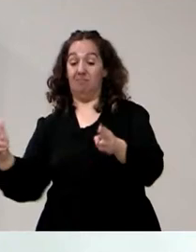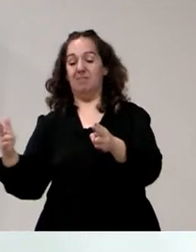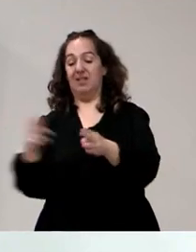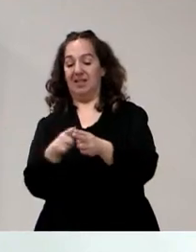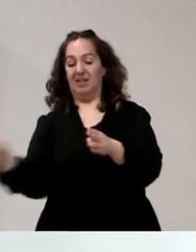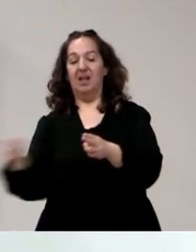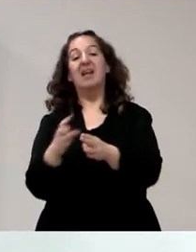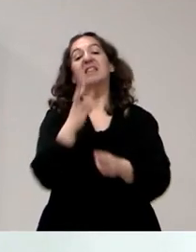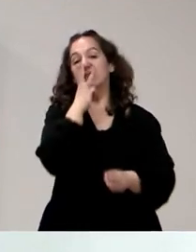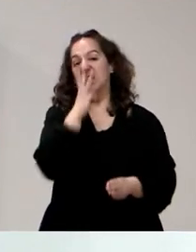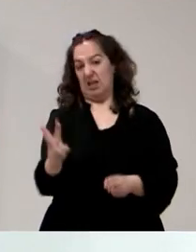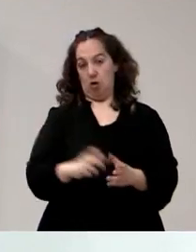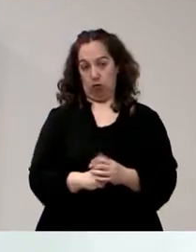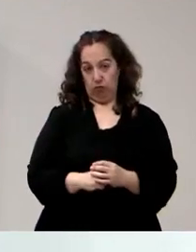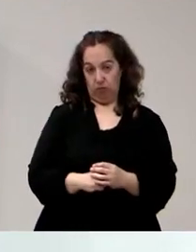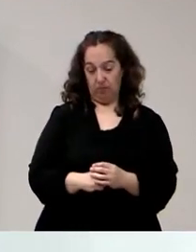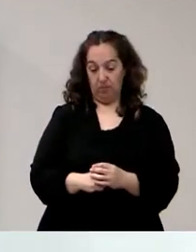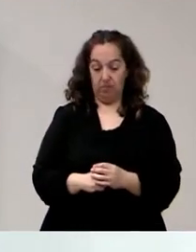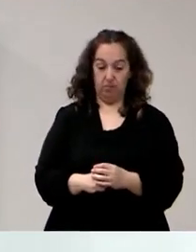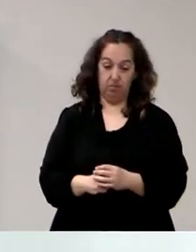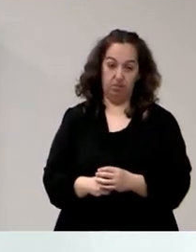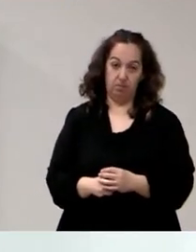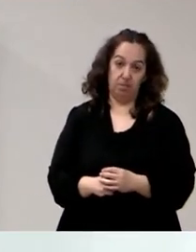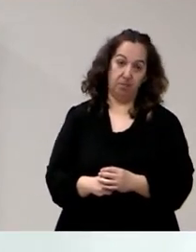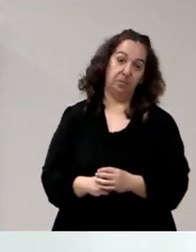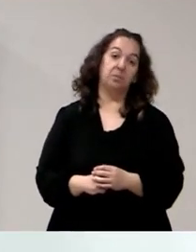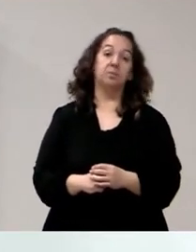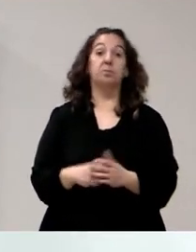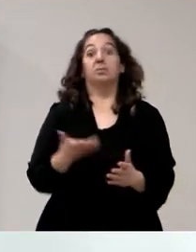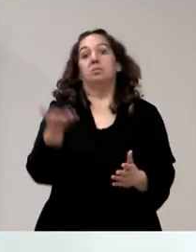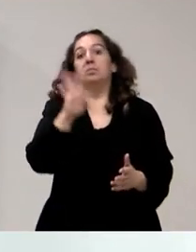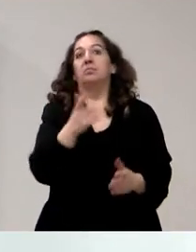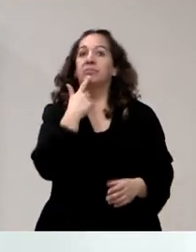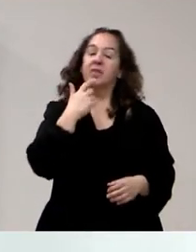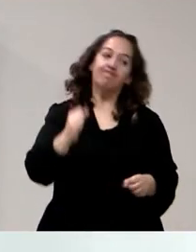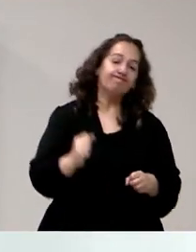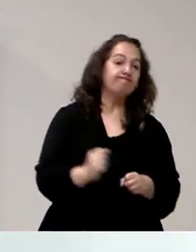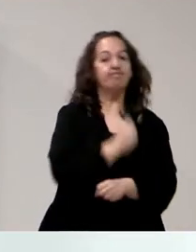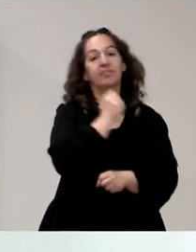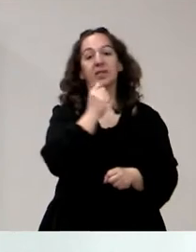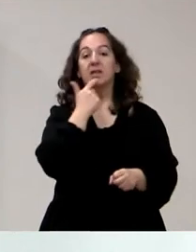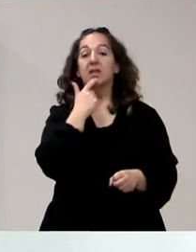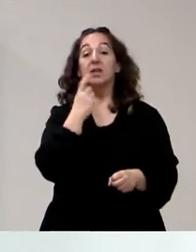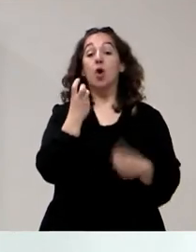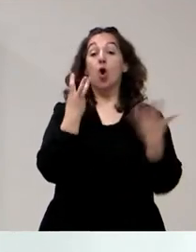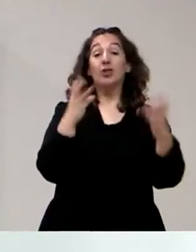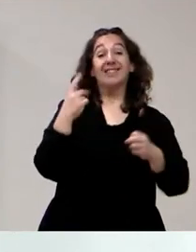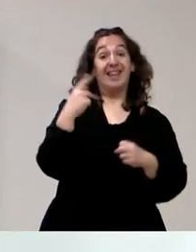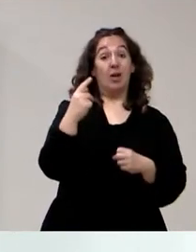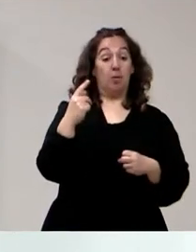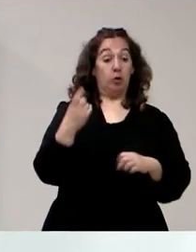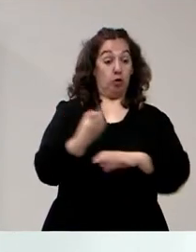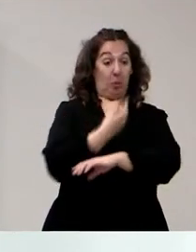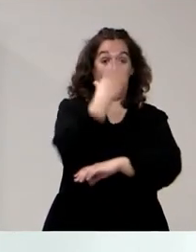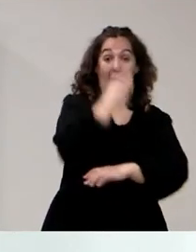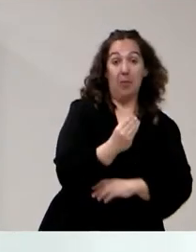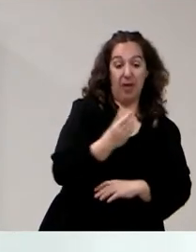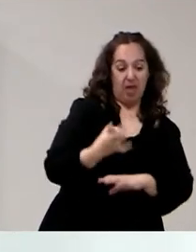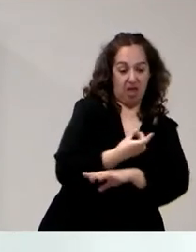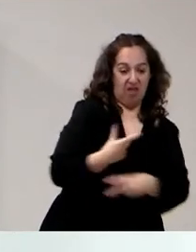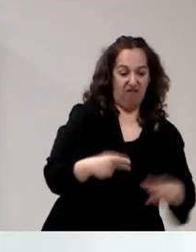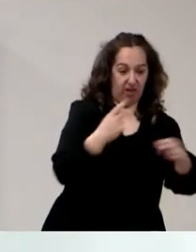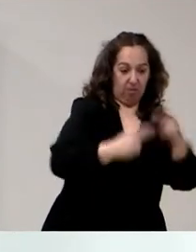Claro a mí me parecía que era eh era una faena tener 80 km de red de alta velocidad